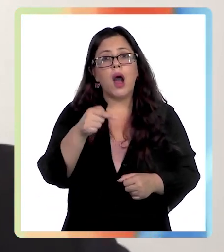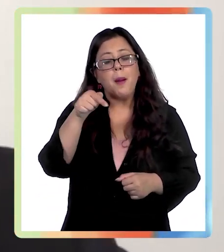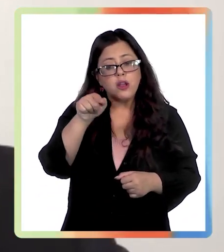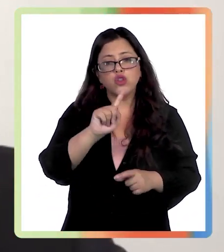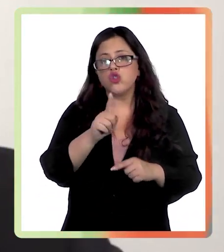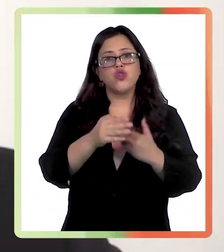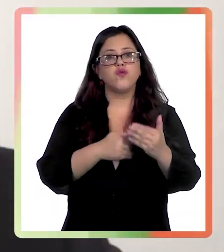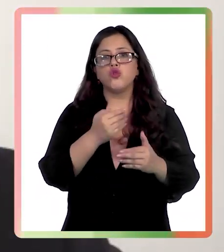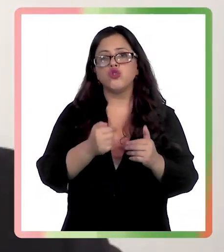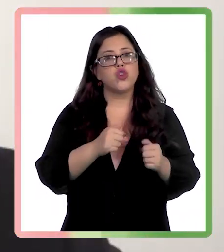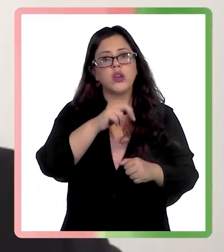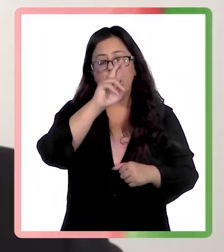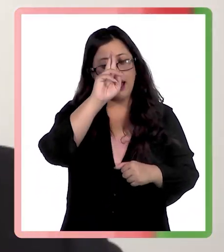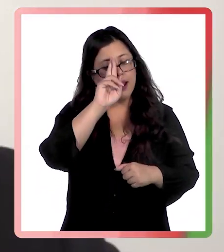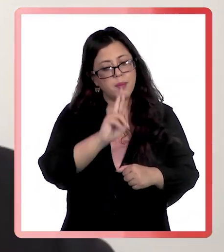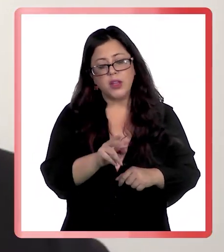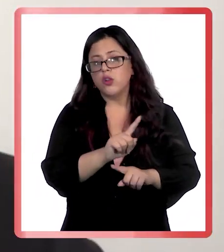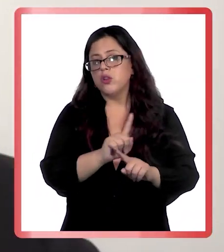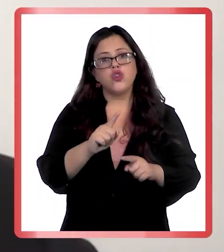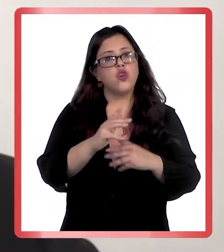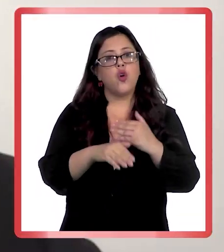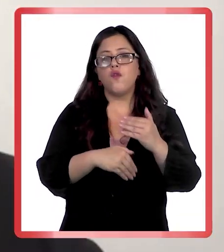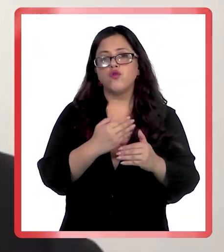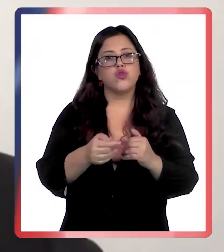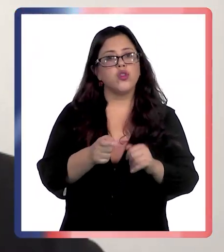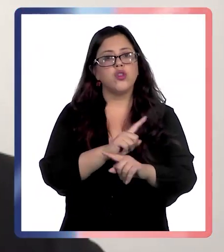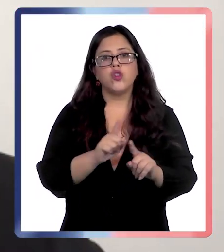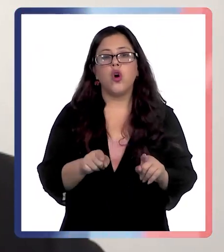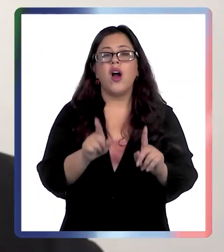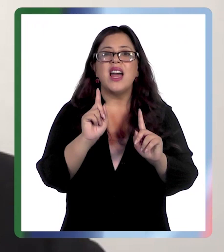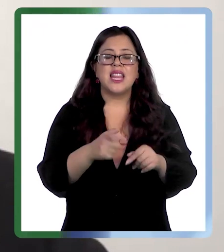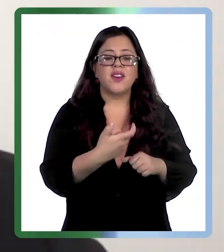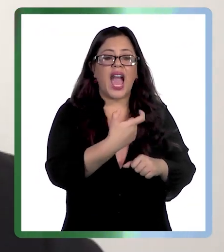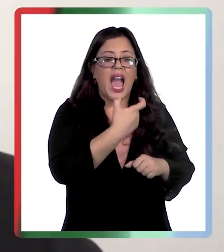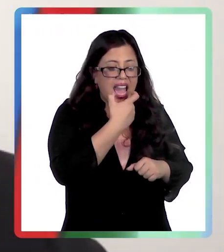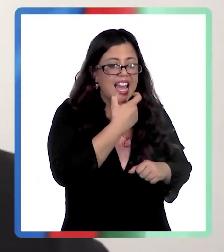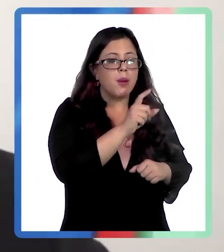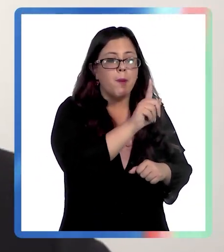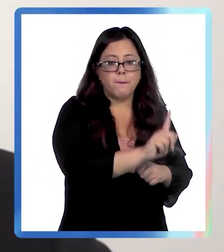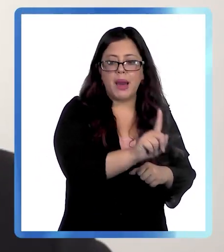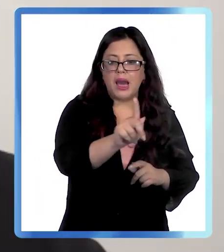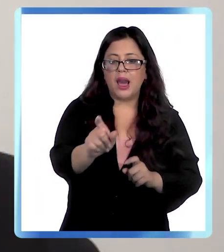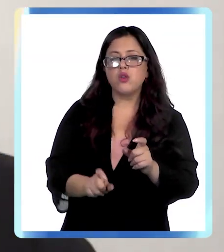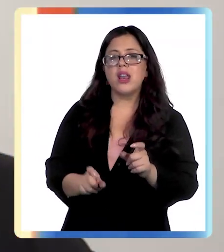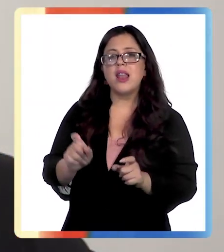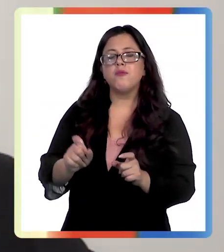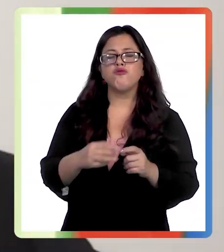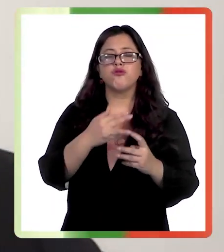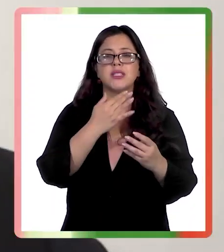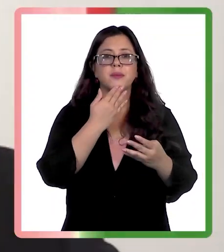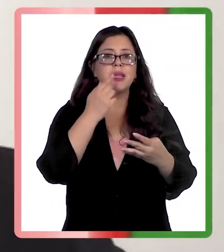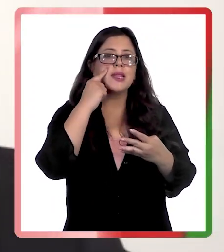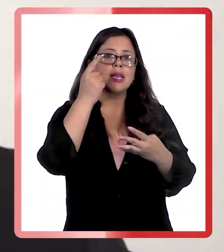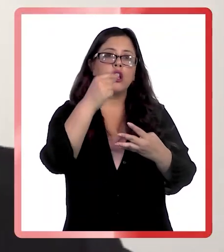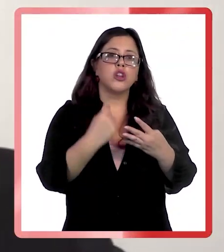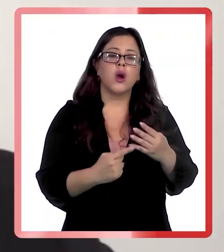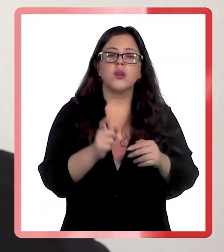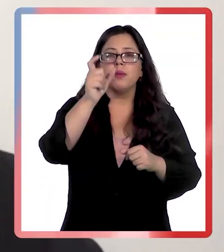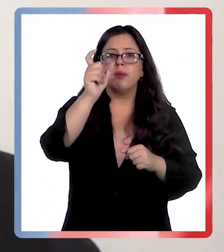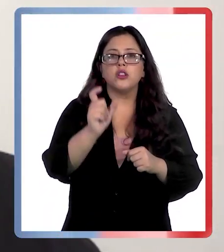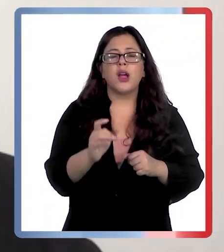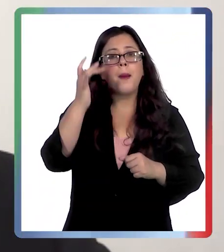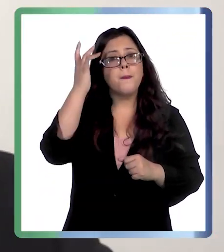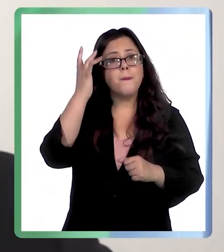eso no sirve de nada el plano tiene que ser sumamente específico para cada y diagnosticado por